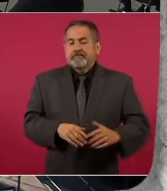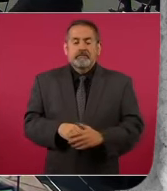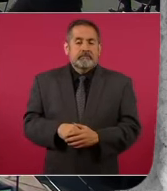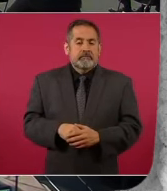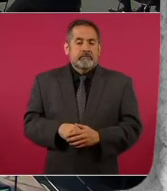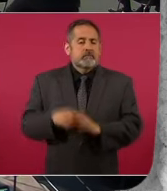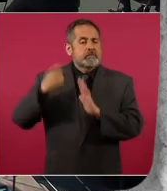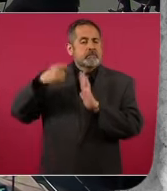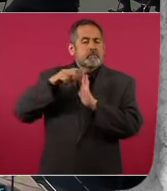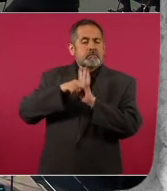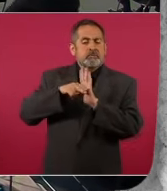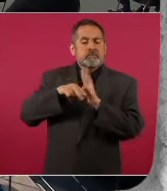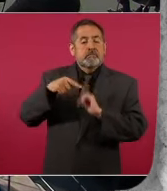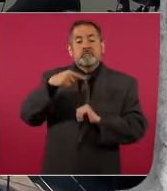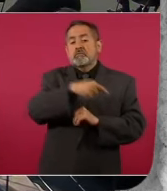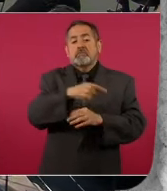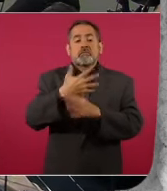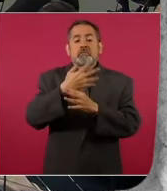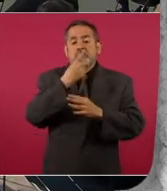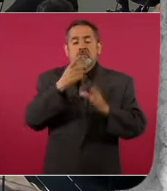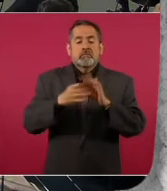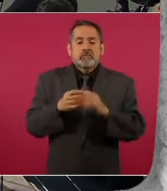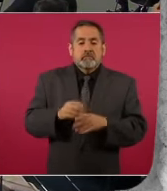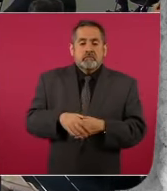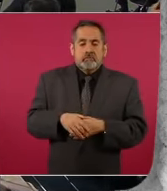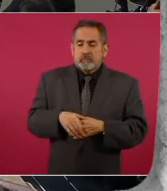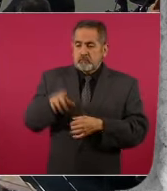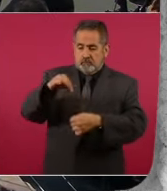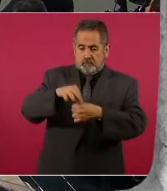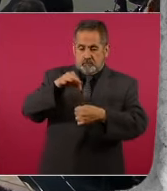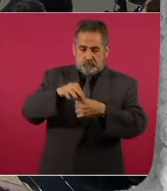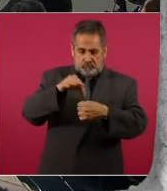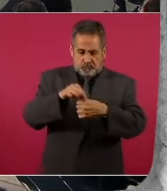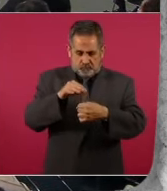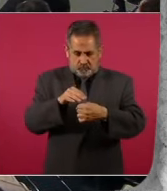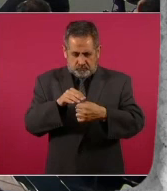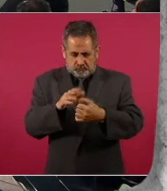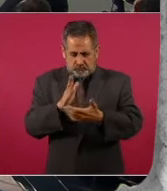Es un video en donde dice: divide tu voto,